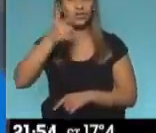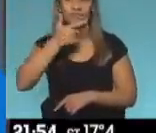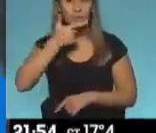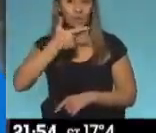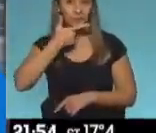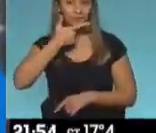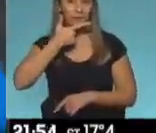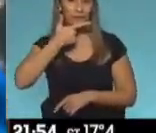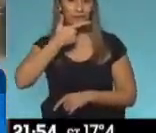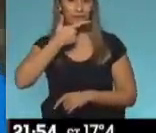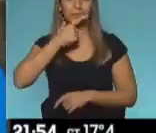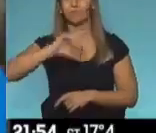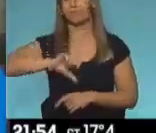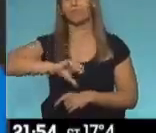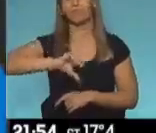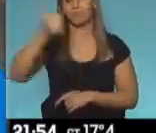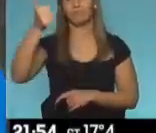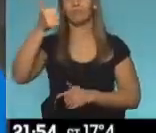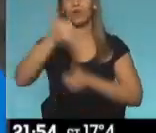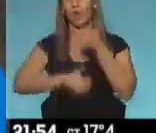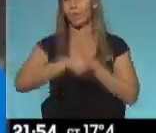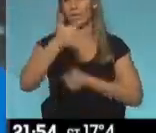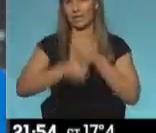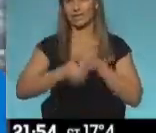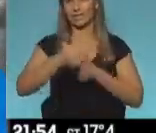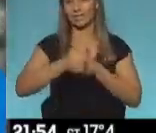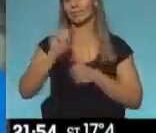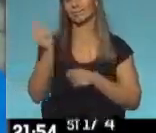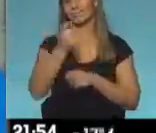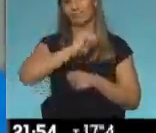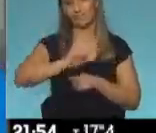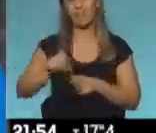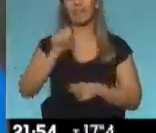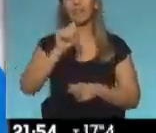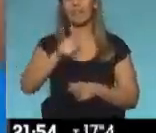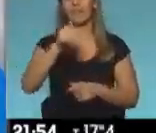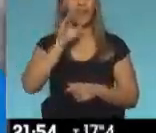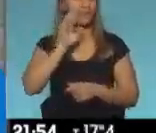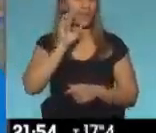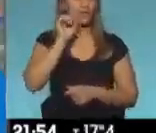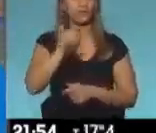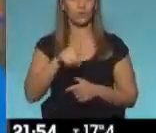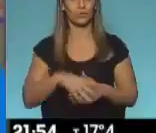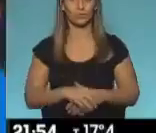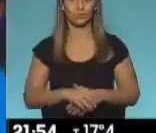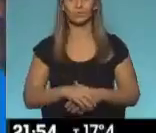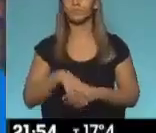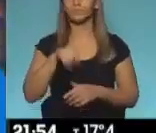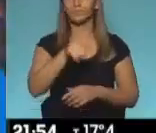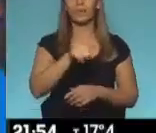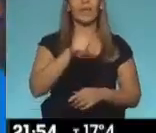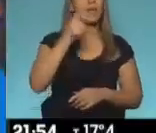ganado el Abierto de los Estados Unidos. Así, en Flushing Meadow, a Steffi